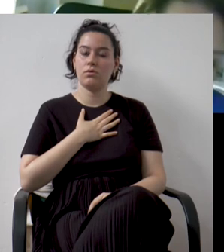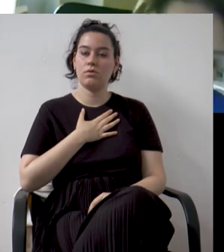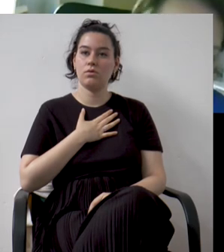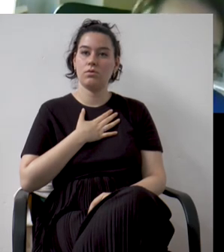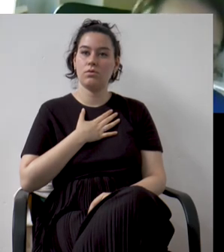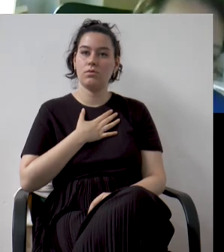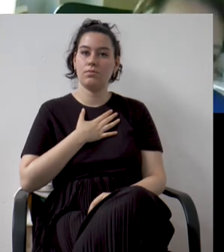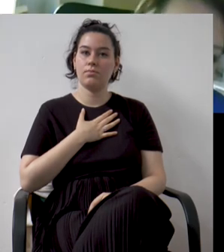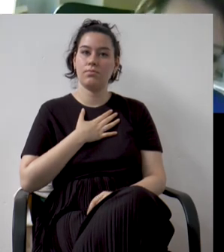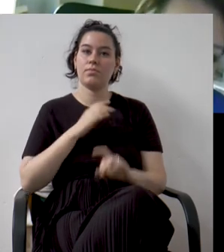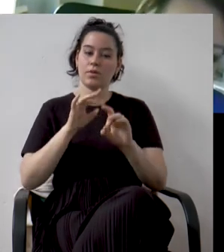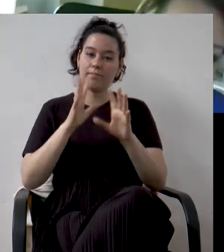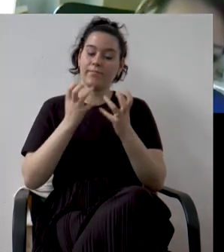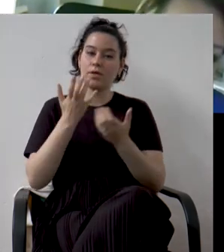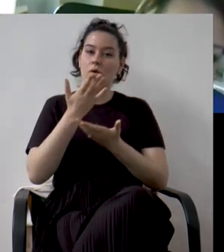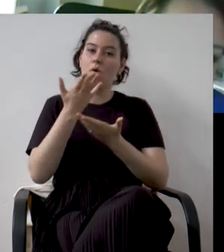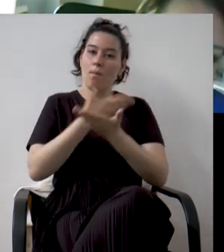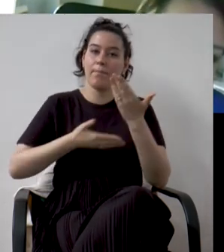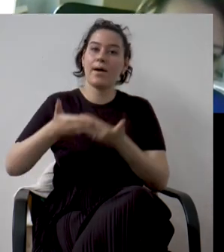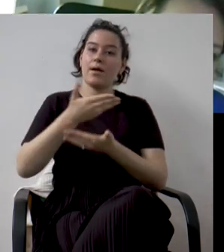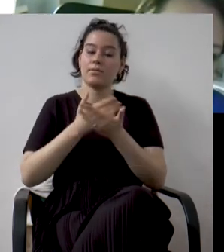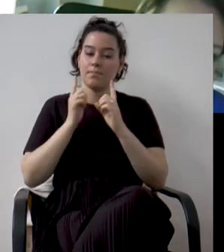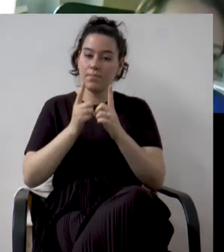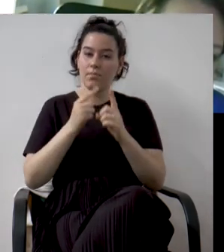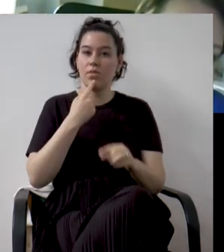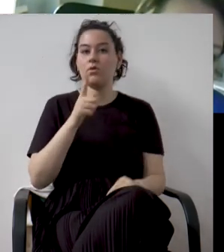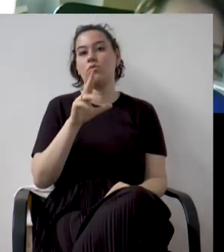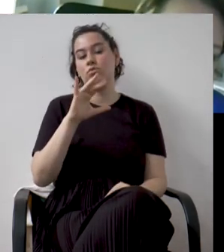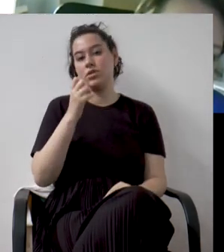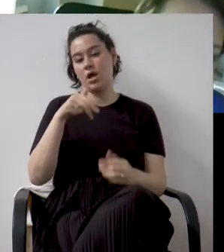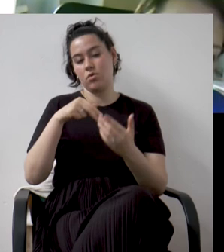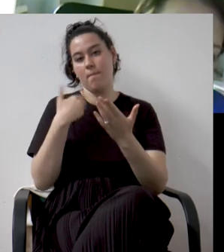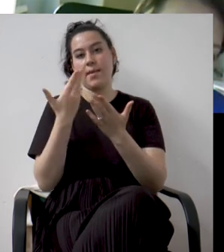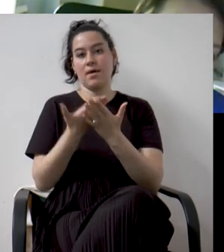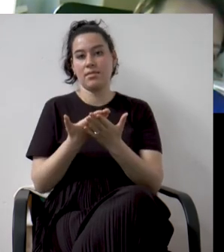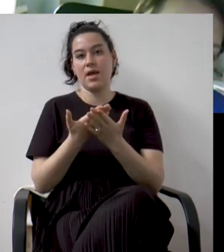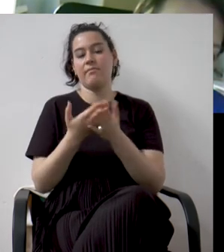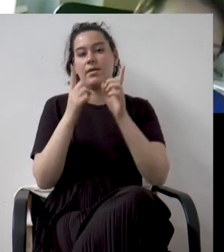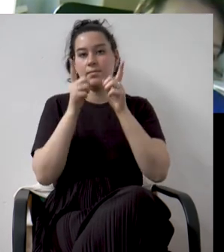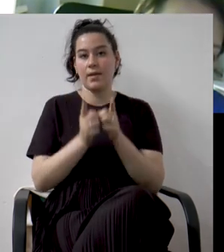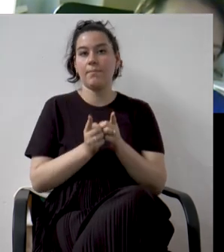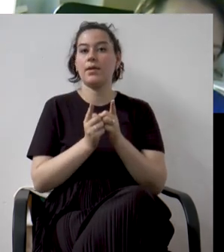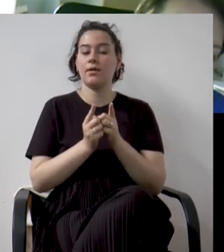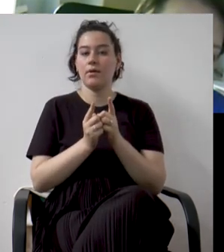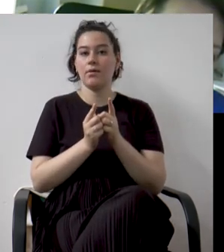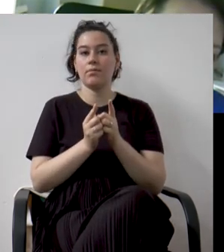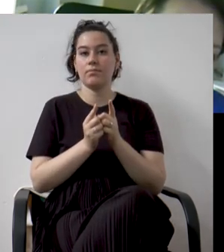brevemente compartir la parte de lo que Luciano planteaba recién, algo de lo que dijo